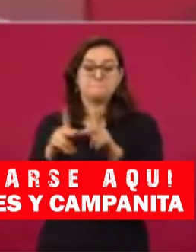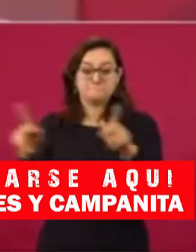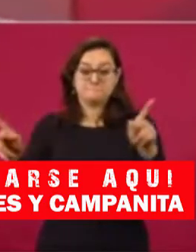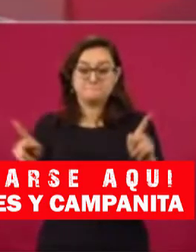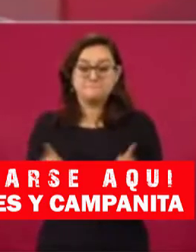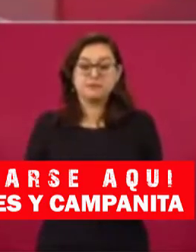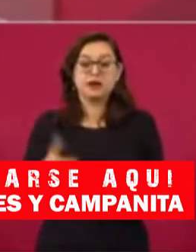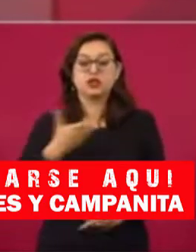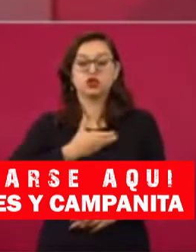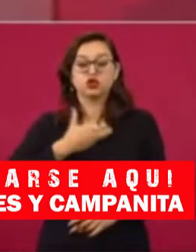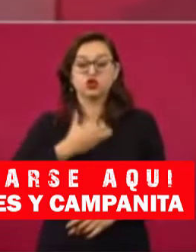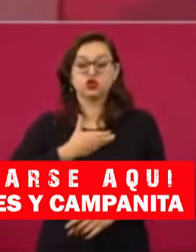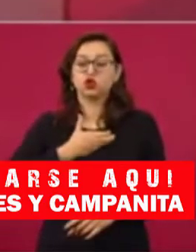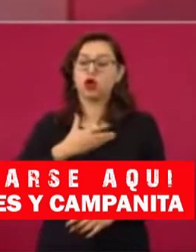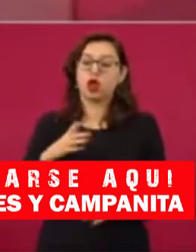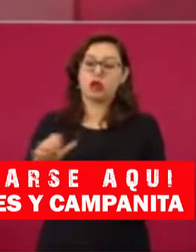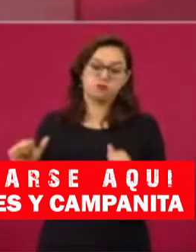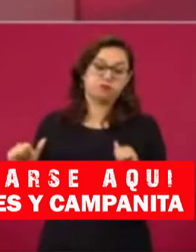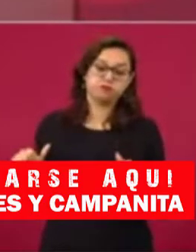pidiendo que yo